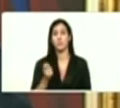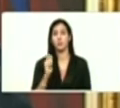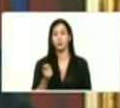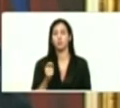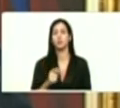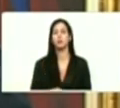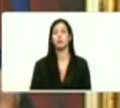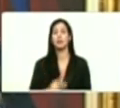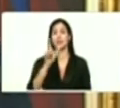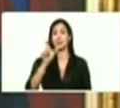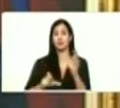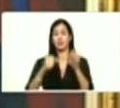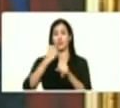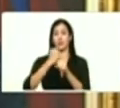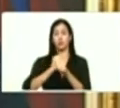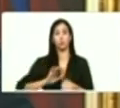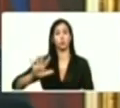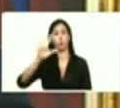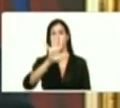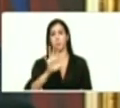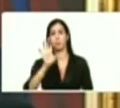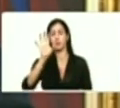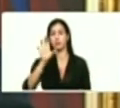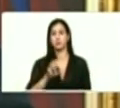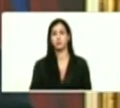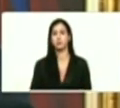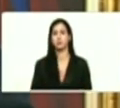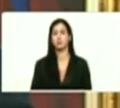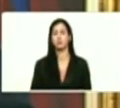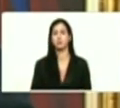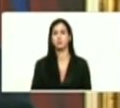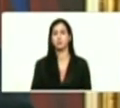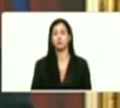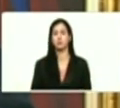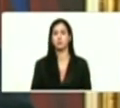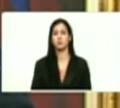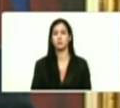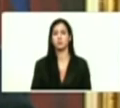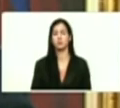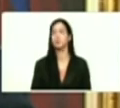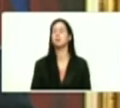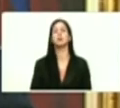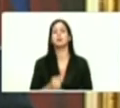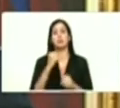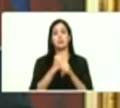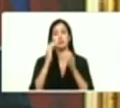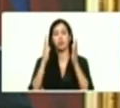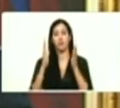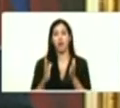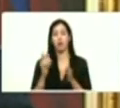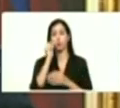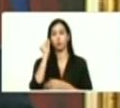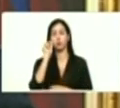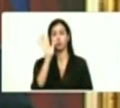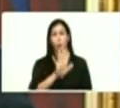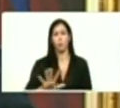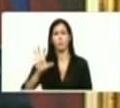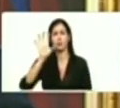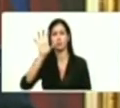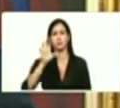y a los trabajadores del país lo voy a combinar en este caso a los trabajadores y trabajadoras del país